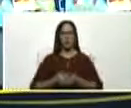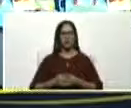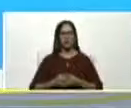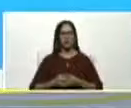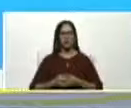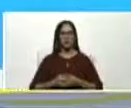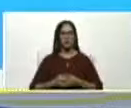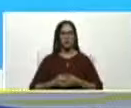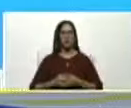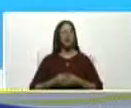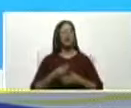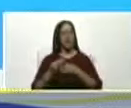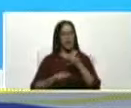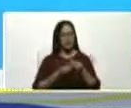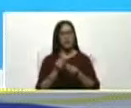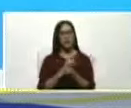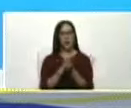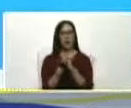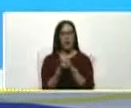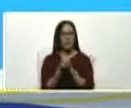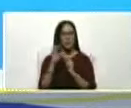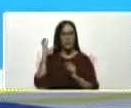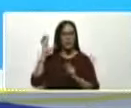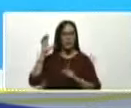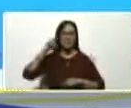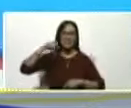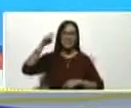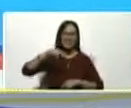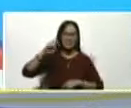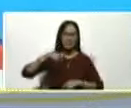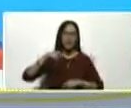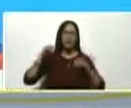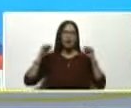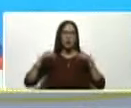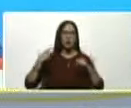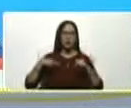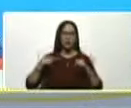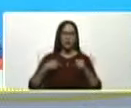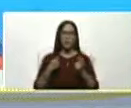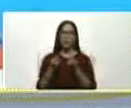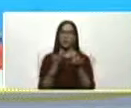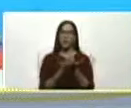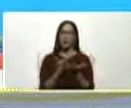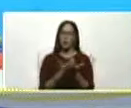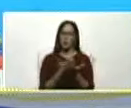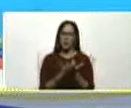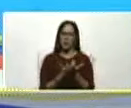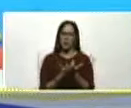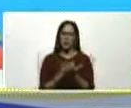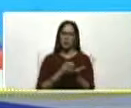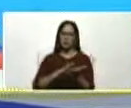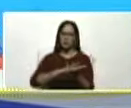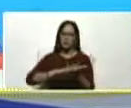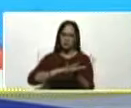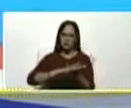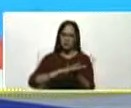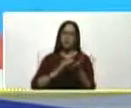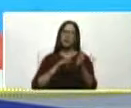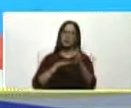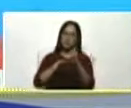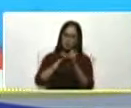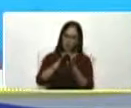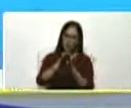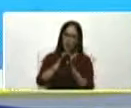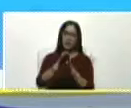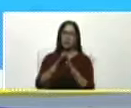y provocar los cambios que el país necesita. Y hoy tenemos una economía recuperándose, creciendo